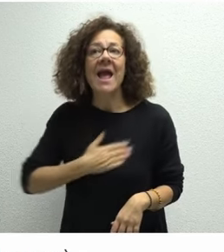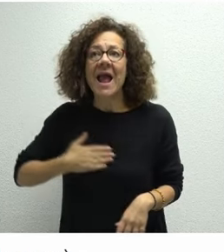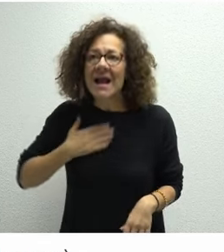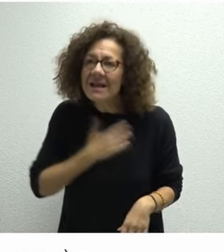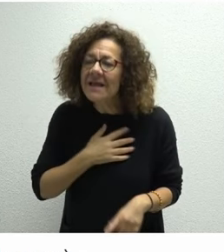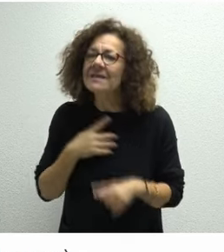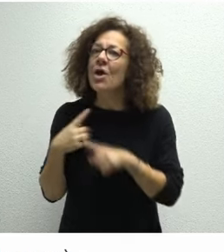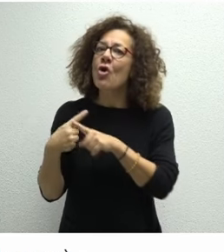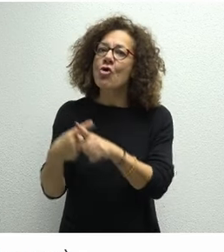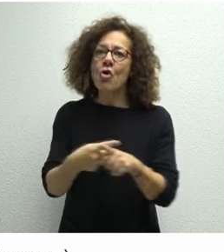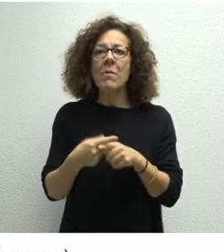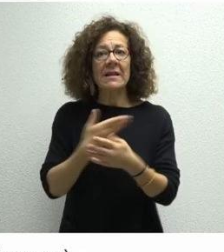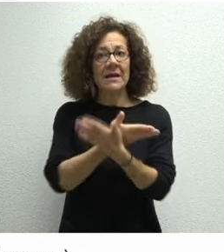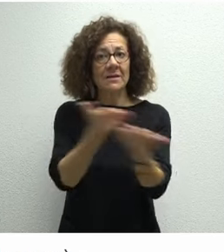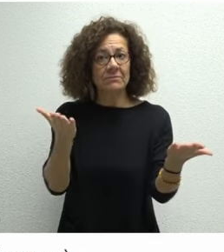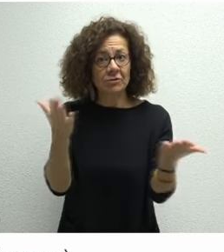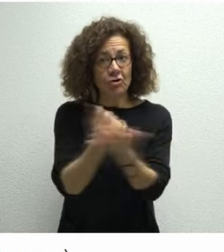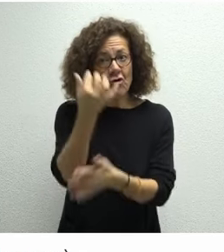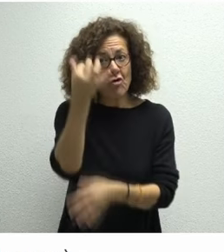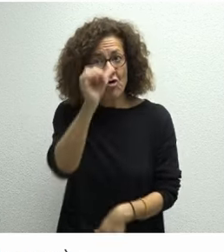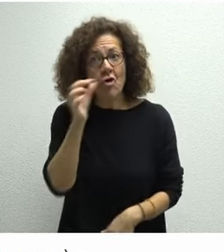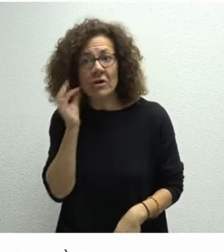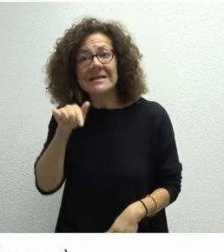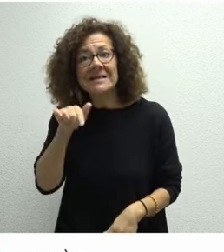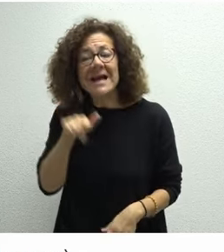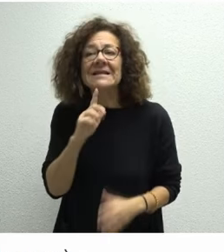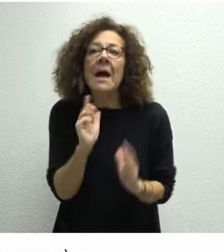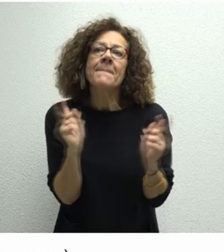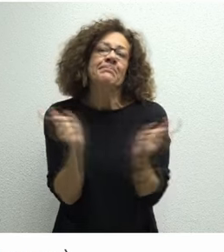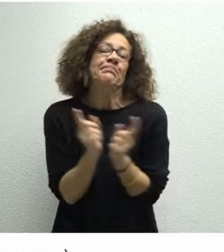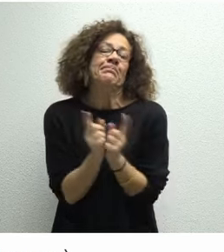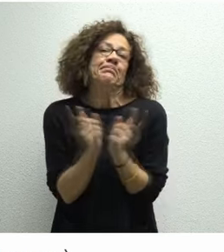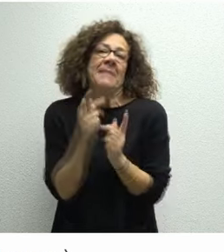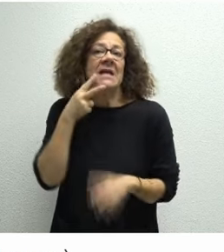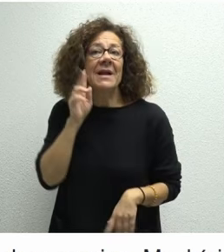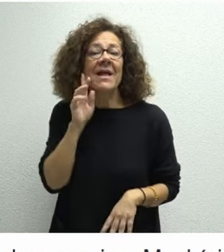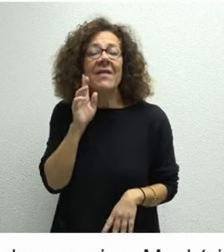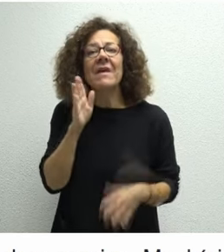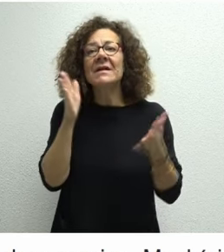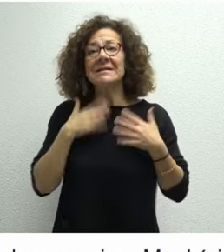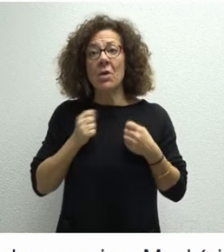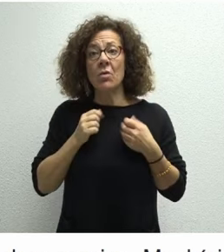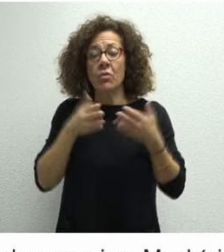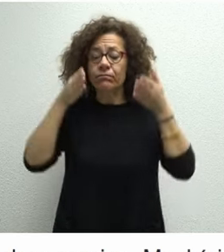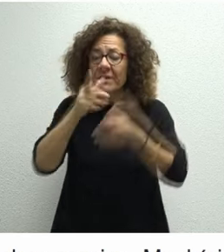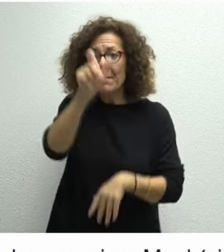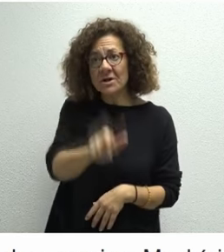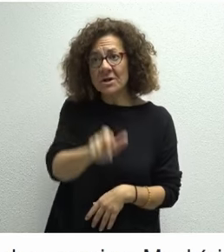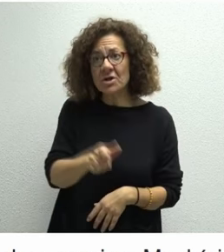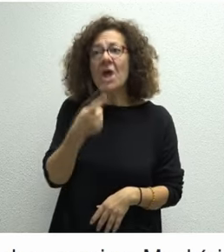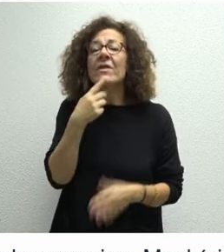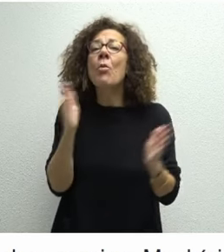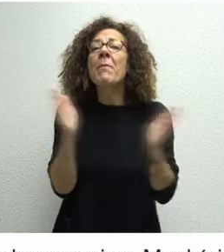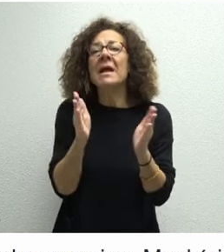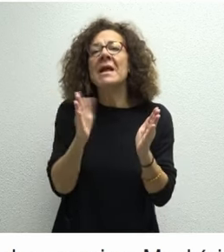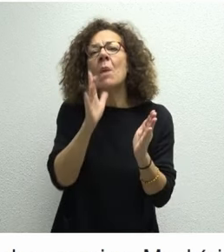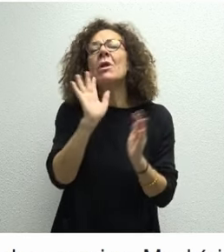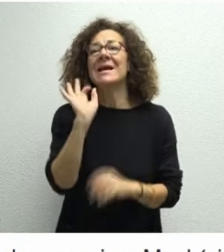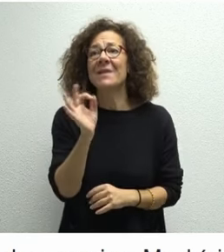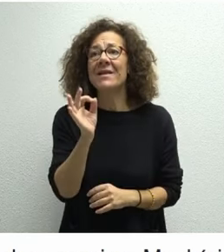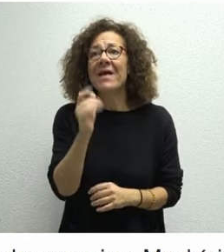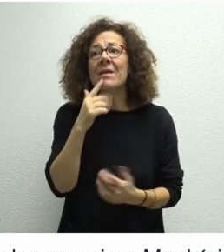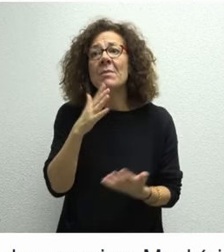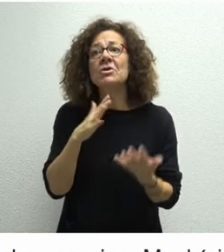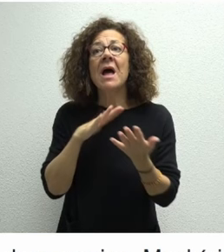poder compartir con todas y con todos vosotros esta pequeña experiencia de salud centrada en la persona y Bueno digo pequeña porque es verdad que vamos a